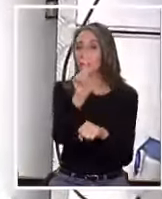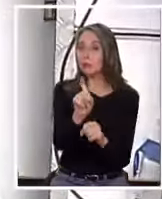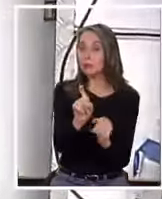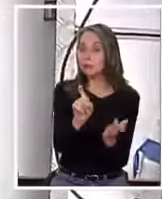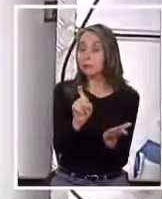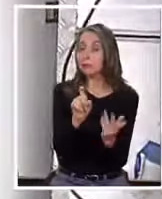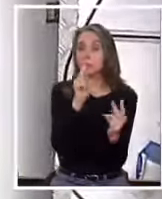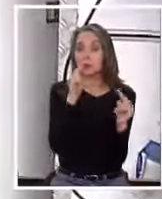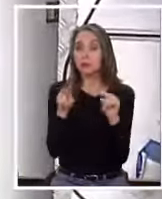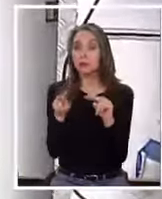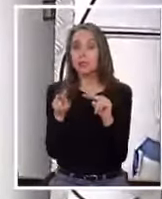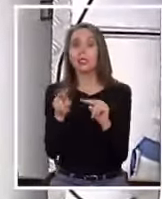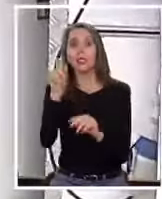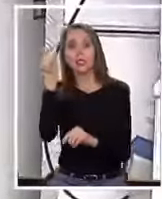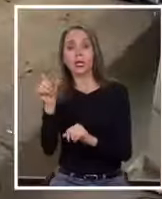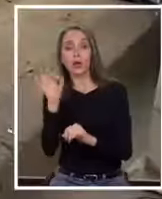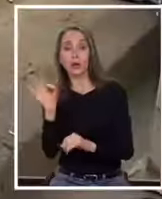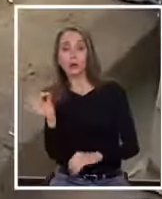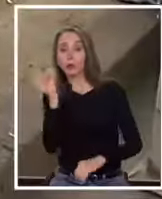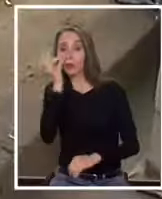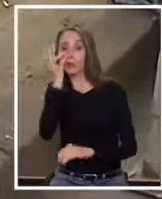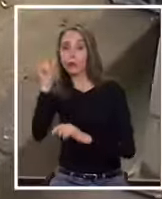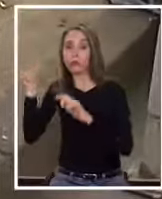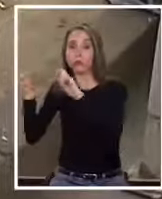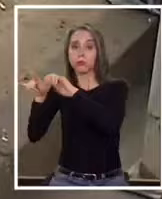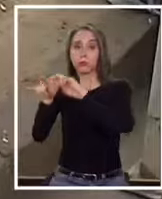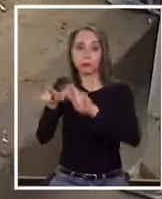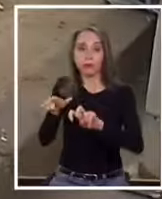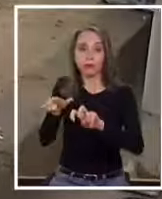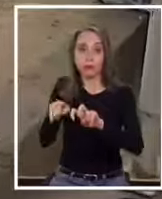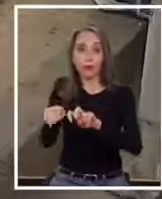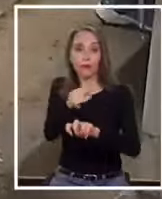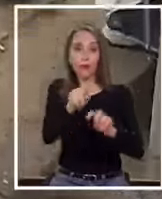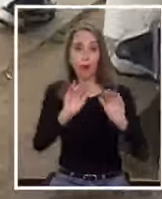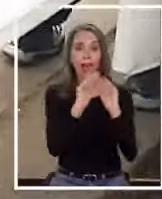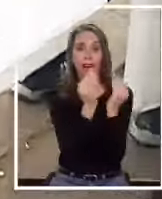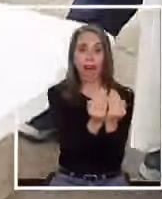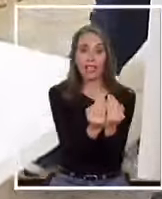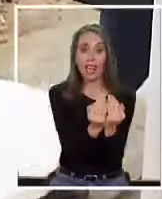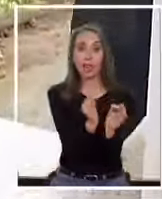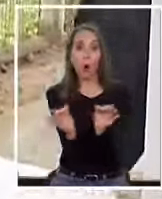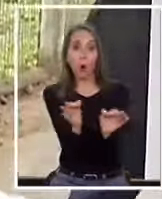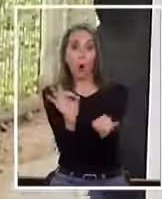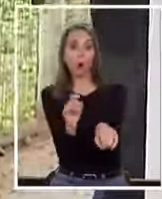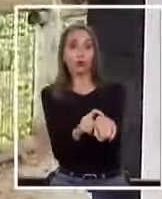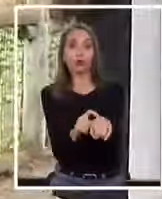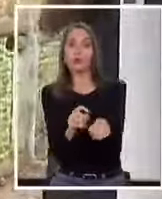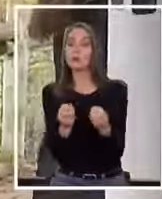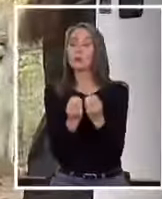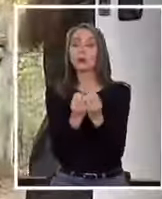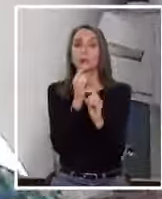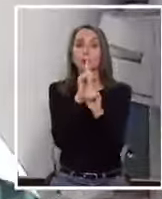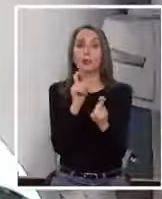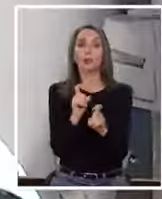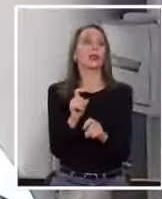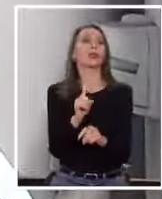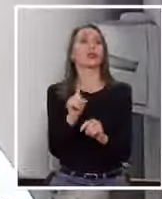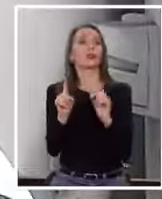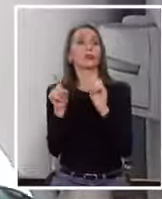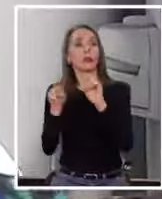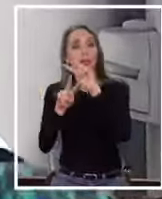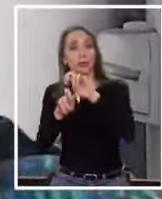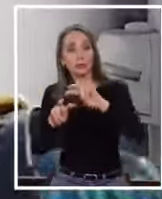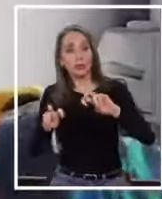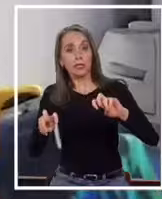alerta, ¿se aisló a tiempo a la viajera? Es lo que muchos se preguntan. Continúa la investigación epidemiológica, está